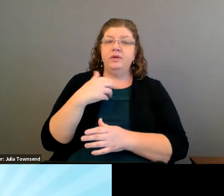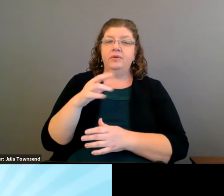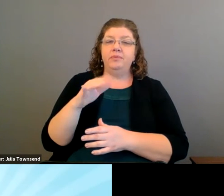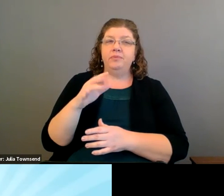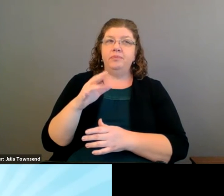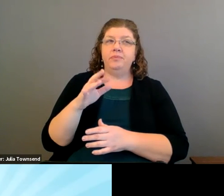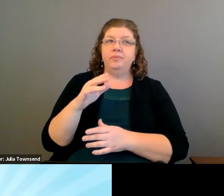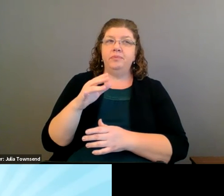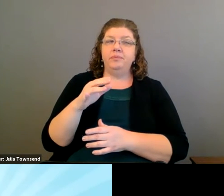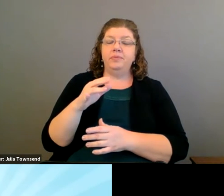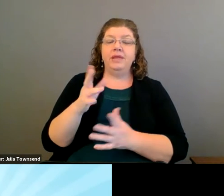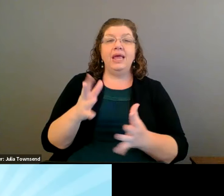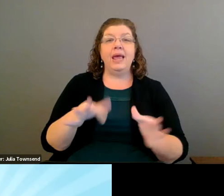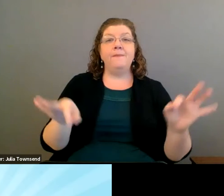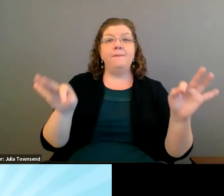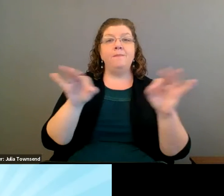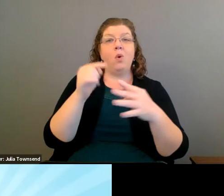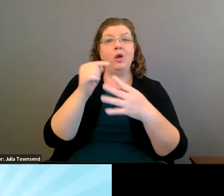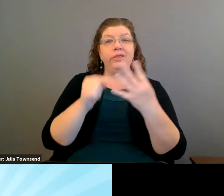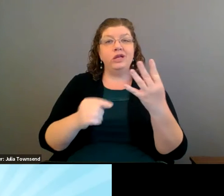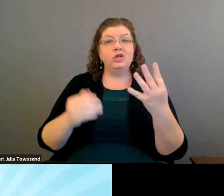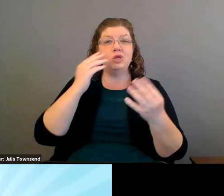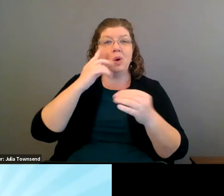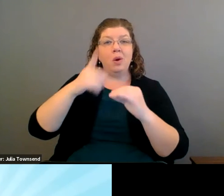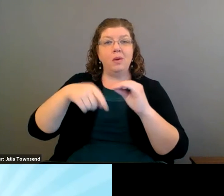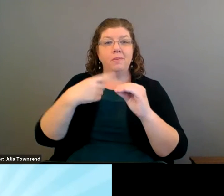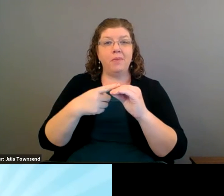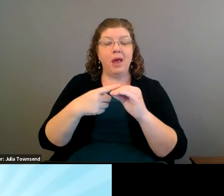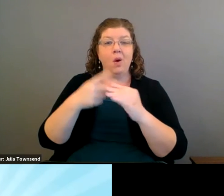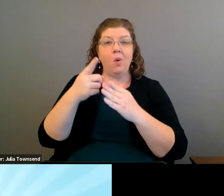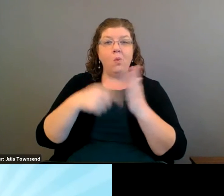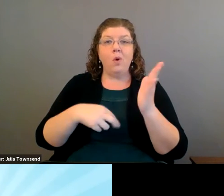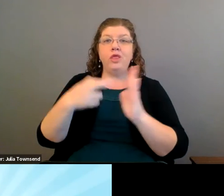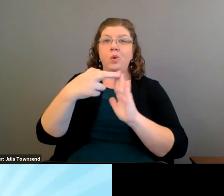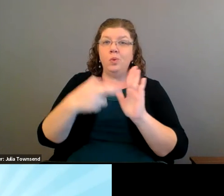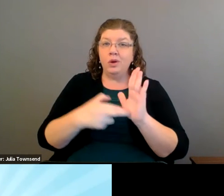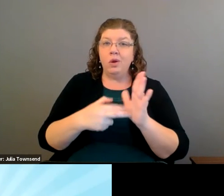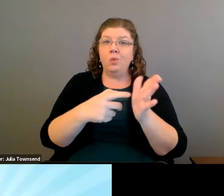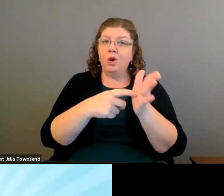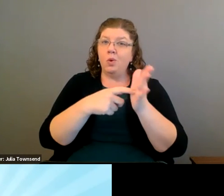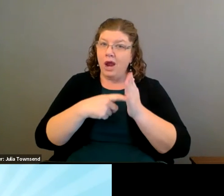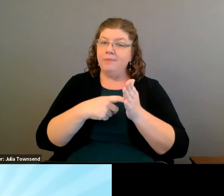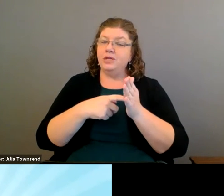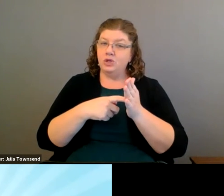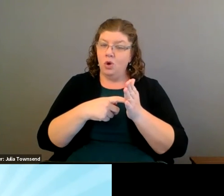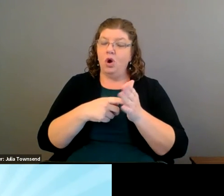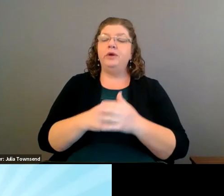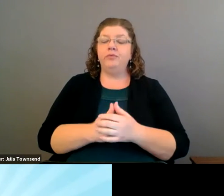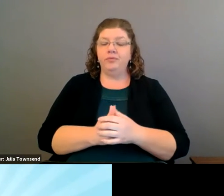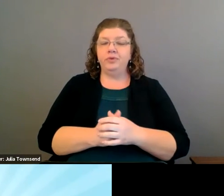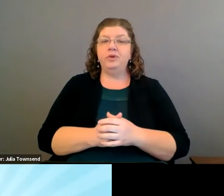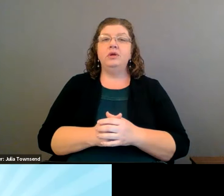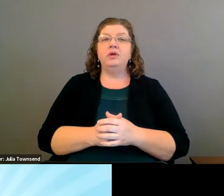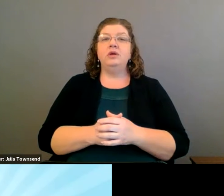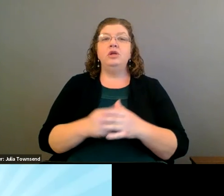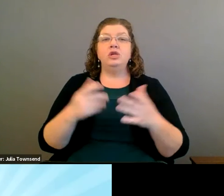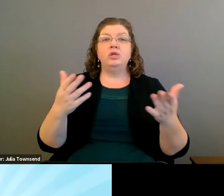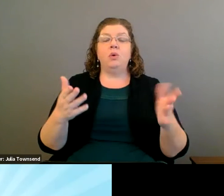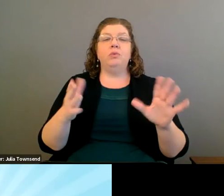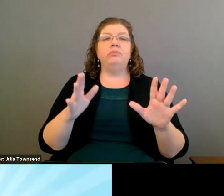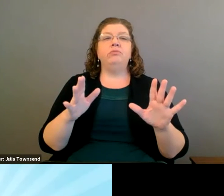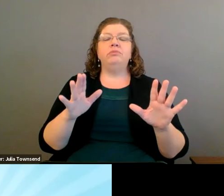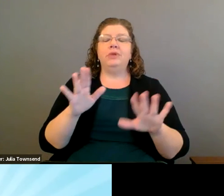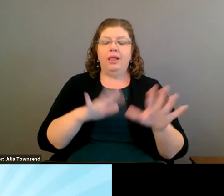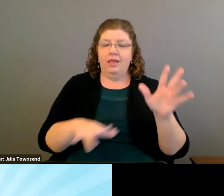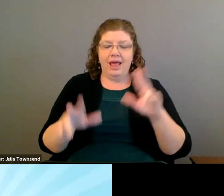tenemos cosas importantes que saber respecto a qué son las regulaciones y los requisitos. Así que aquí estamos. Estoy viendo